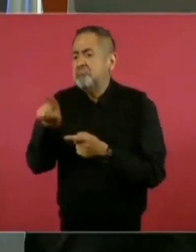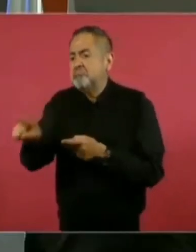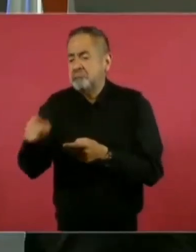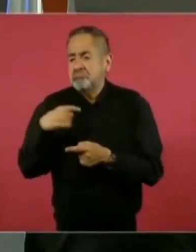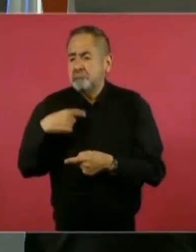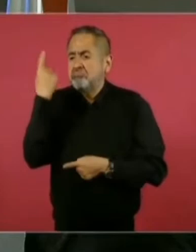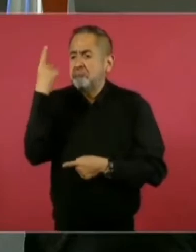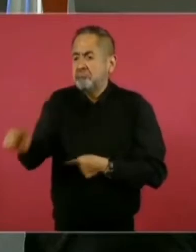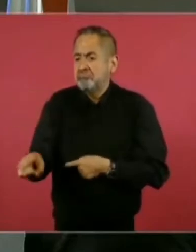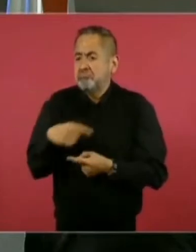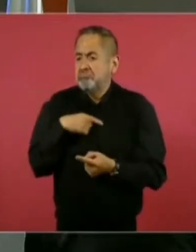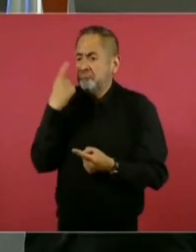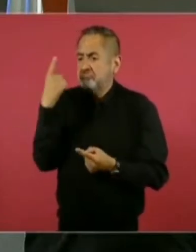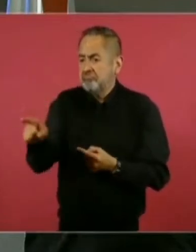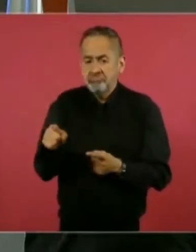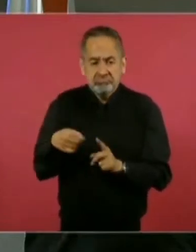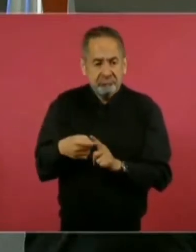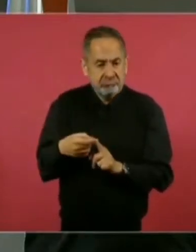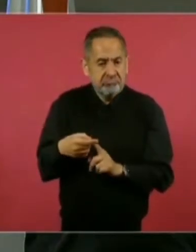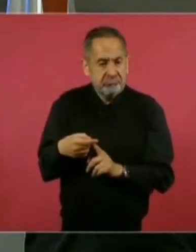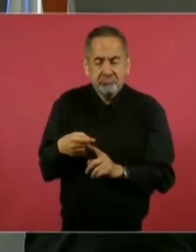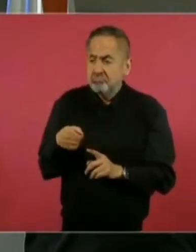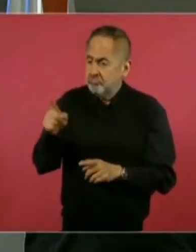dando instrucciones, órdenes,